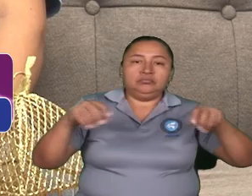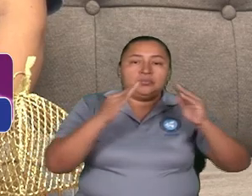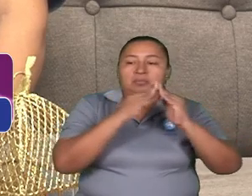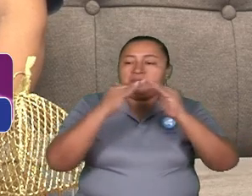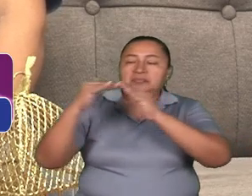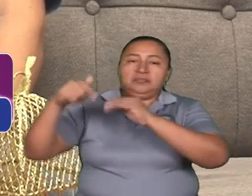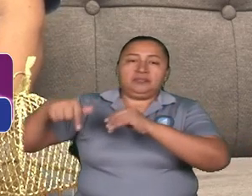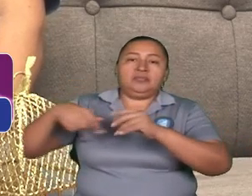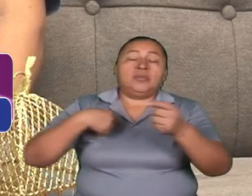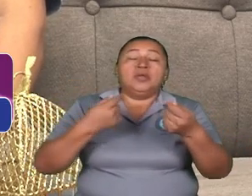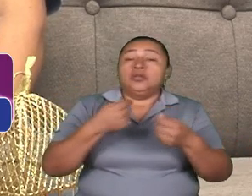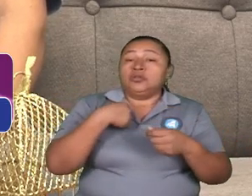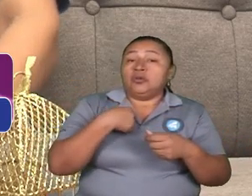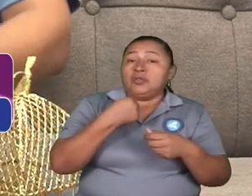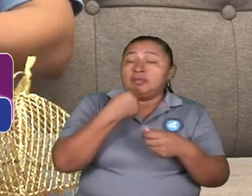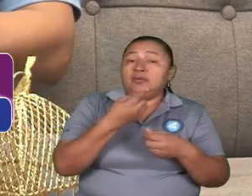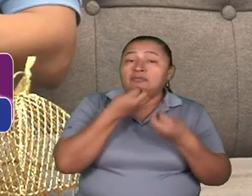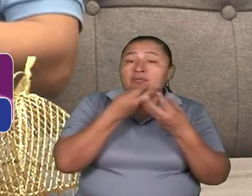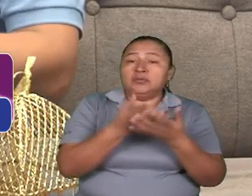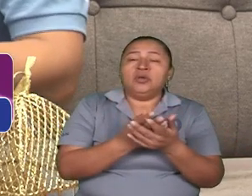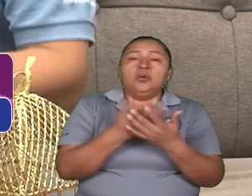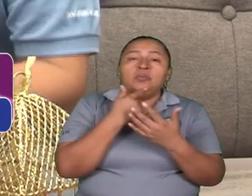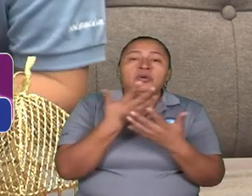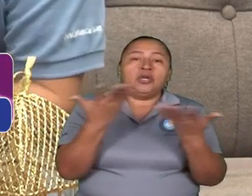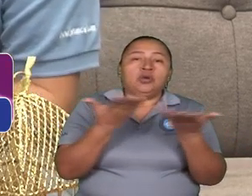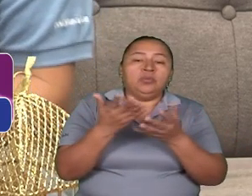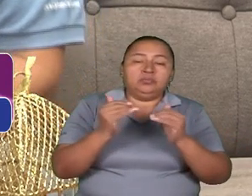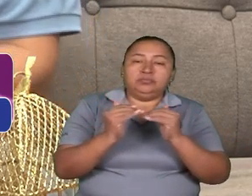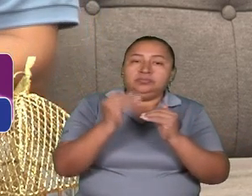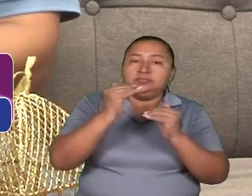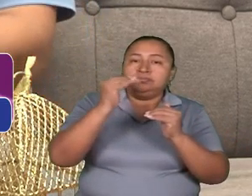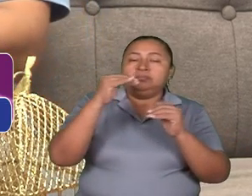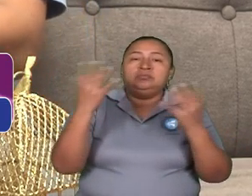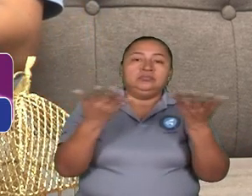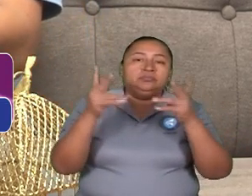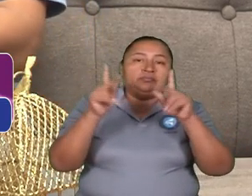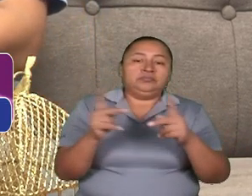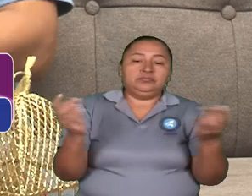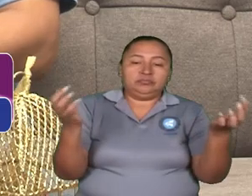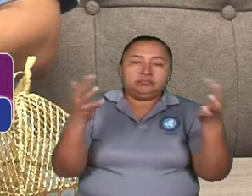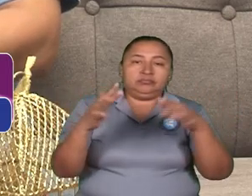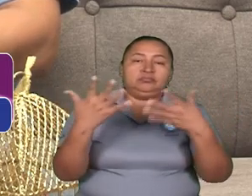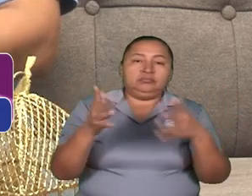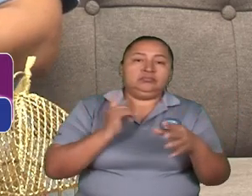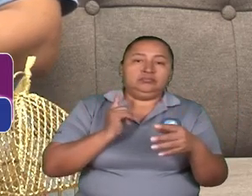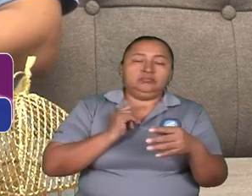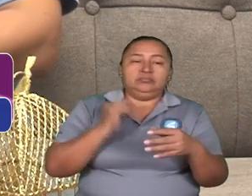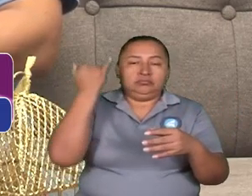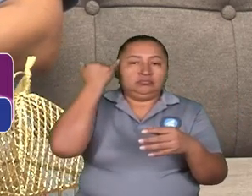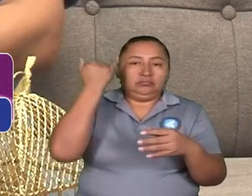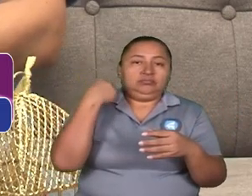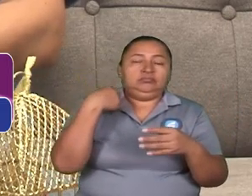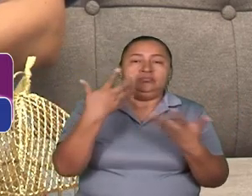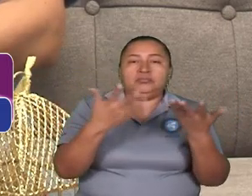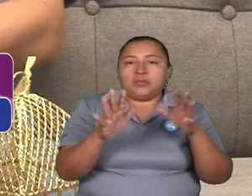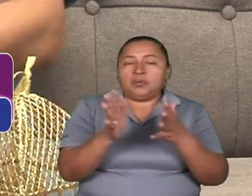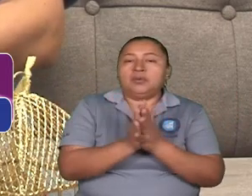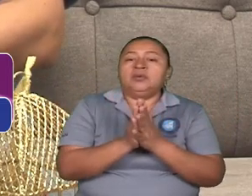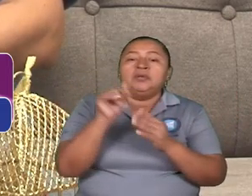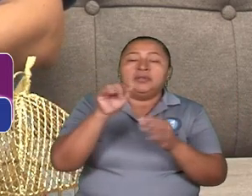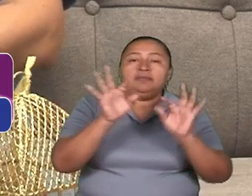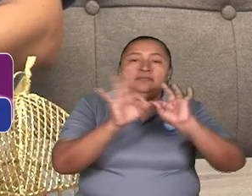1.080.000 Córdoba. O sea, eso entre 260 protagonistas